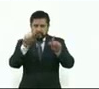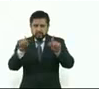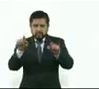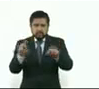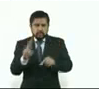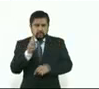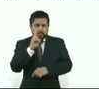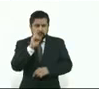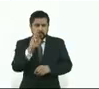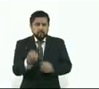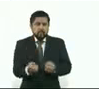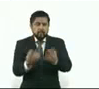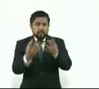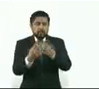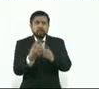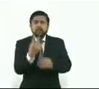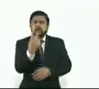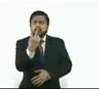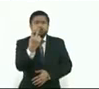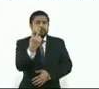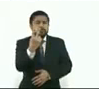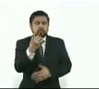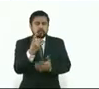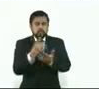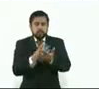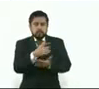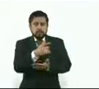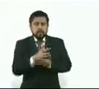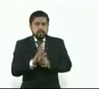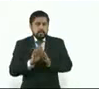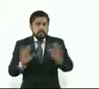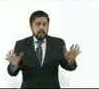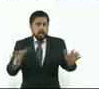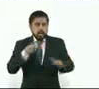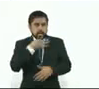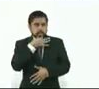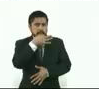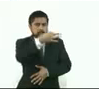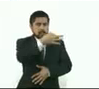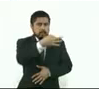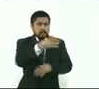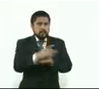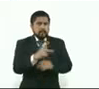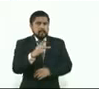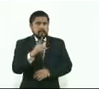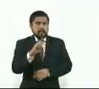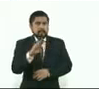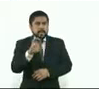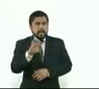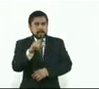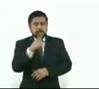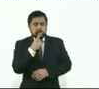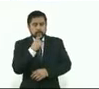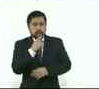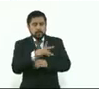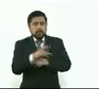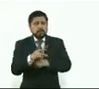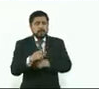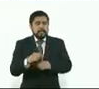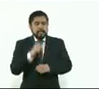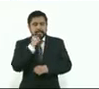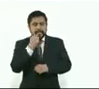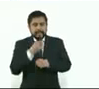solamente dos incidentes a los cuales ya se informó, tanto PDI como la Secretaría de Seguridad Ciudadana están poniendo atención y